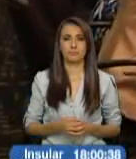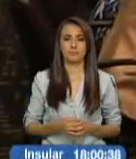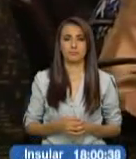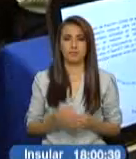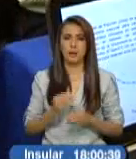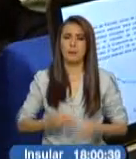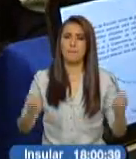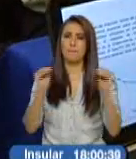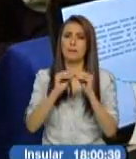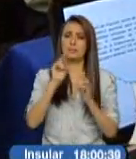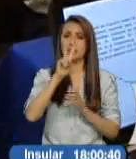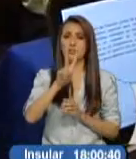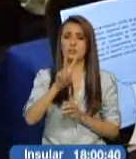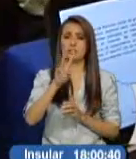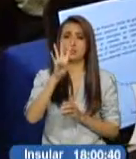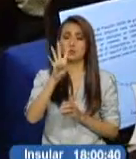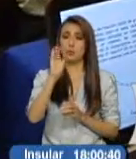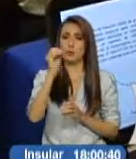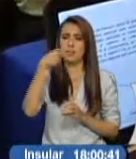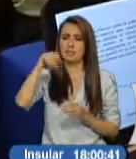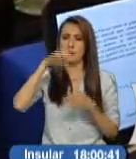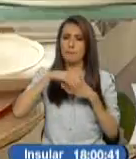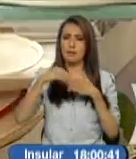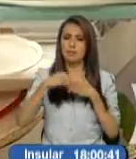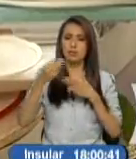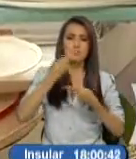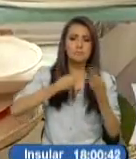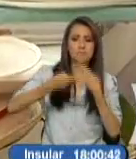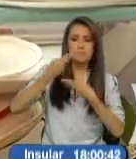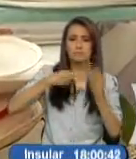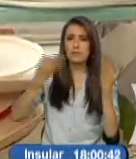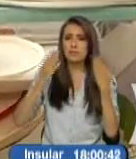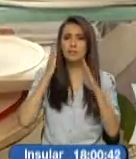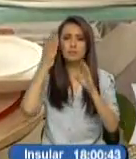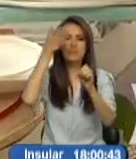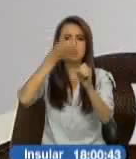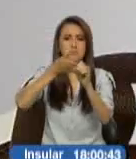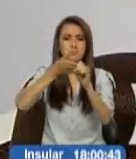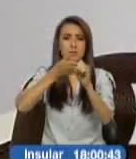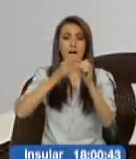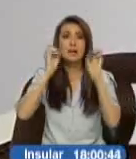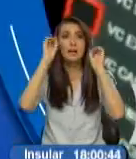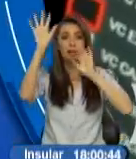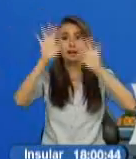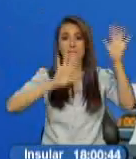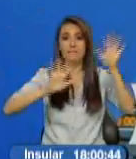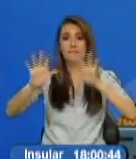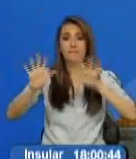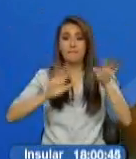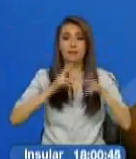Más de 240 millones de dólares en ventas se aspira a alcanzar en macro rueda de negocios.